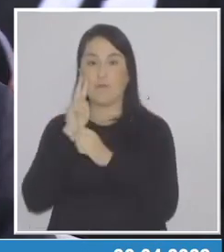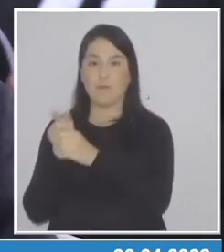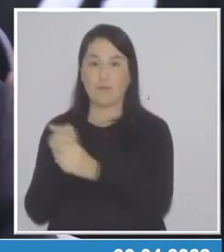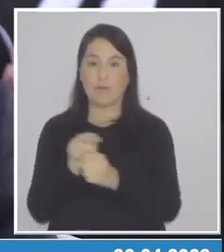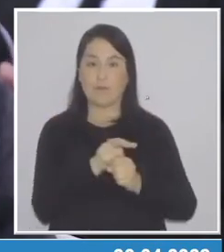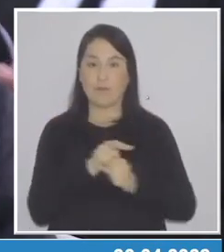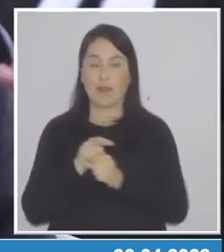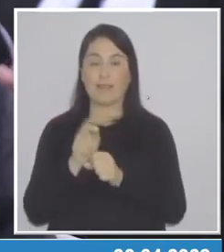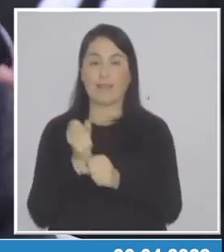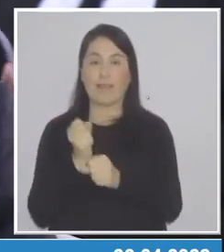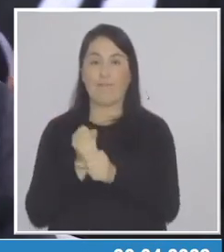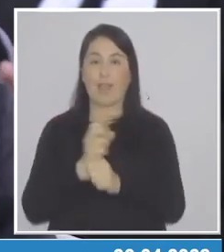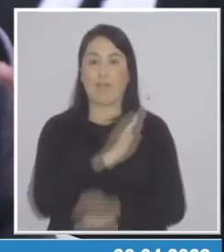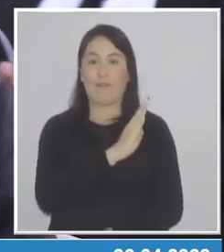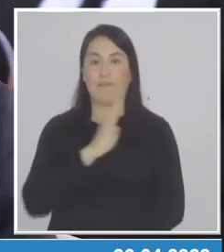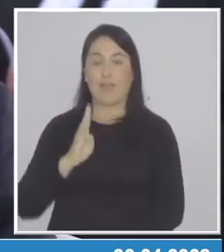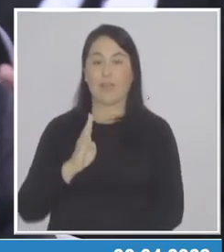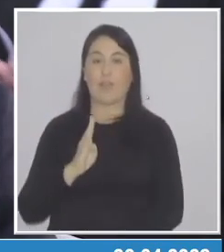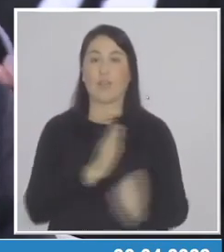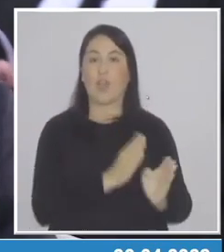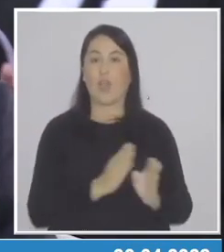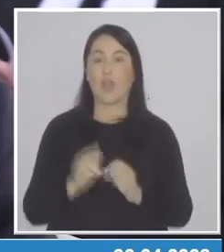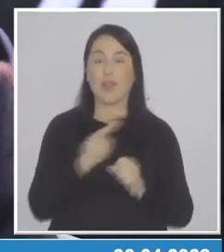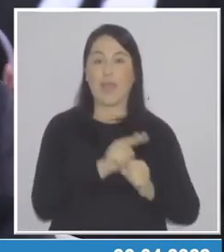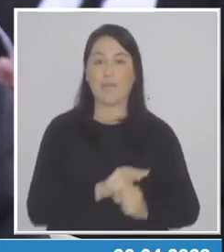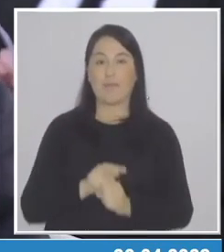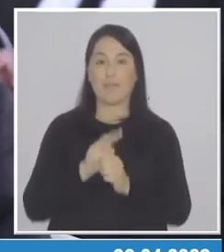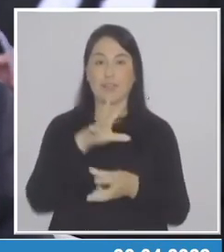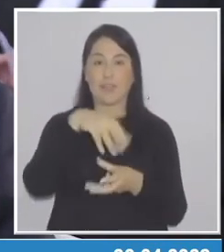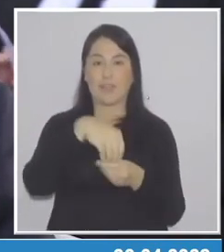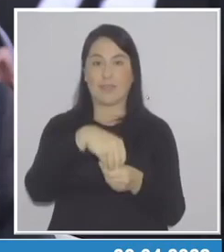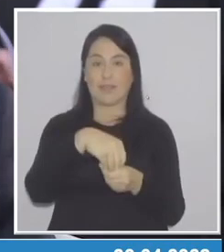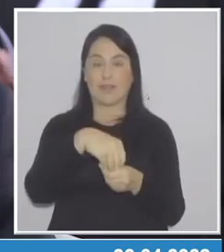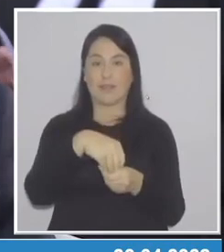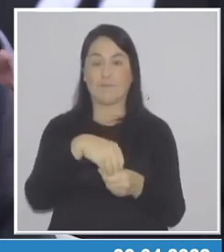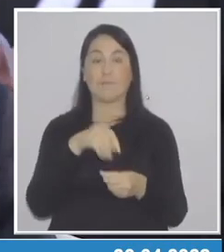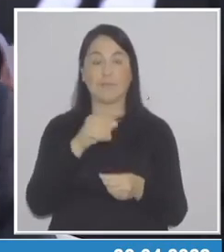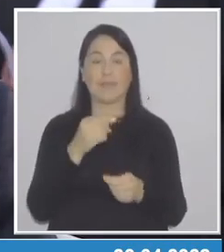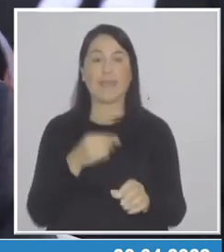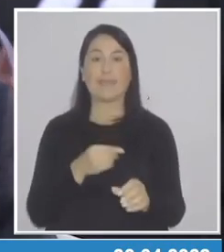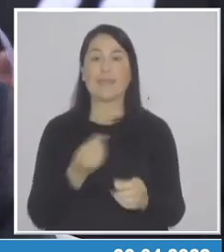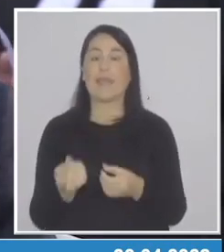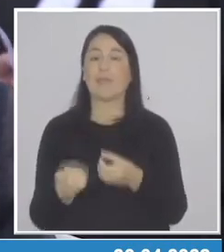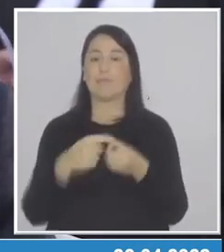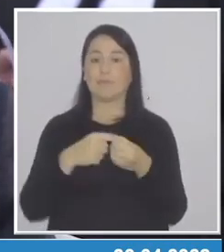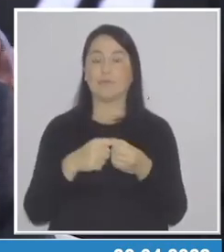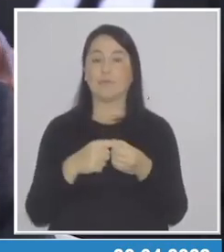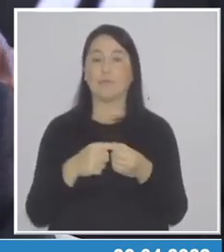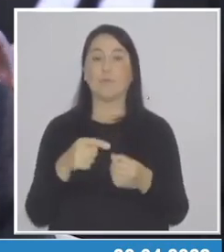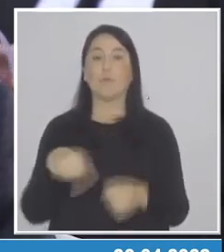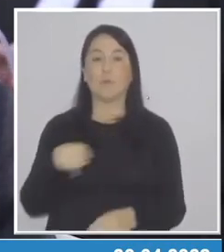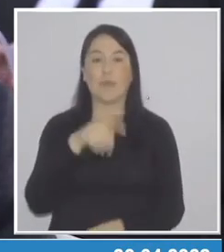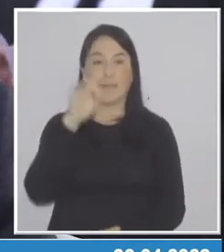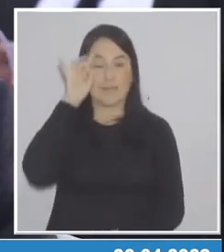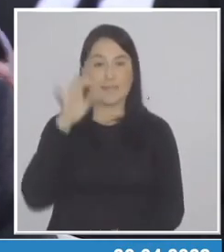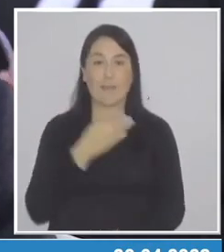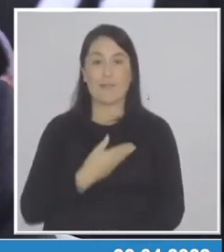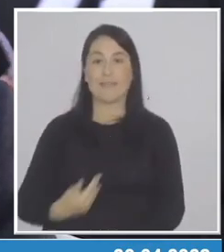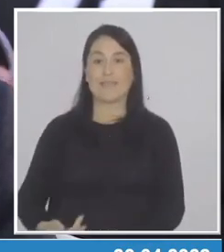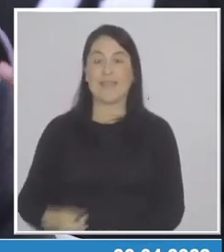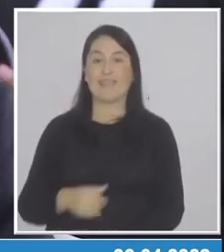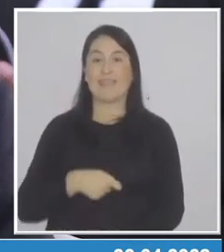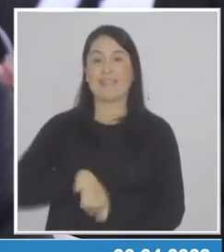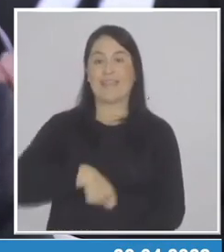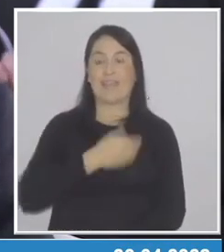biblioteca y su orden administrativo interna. Está integrada, como ustedes ya saben, por el presidente del Senado y la Cámara